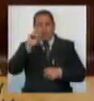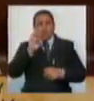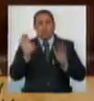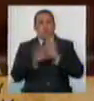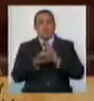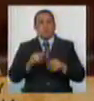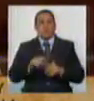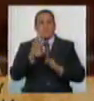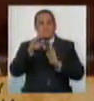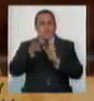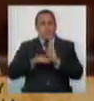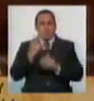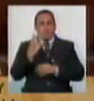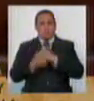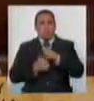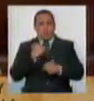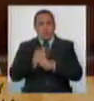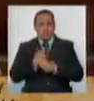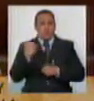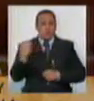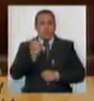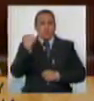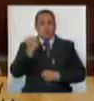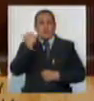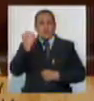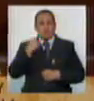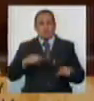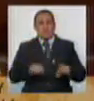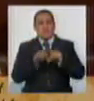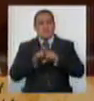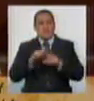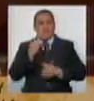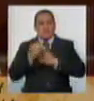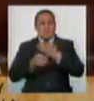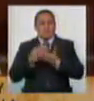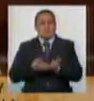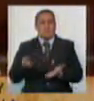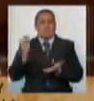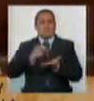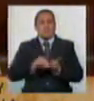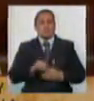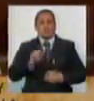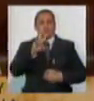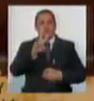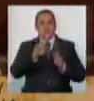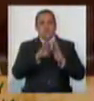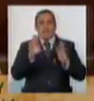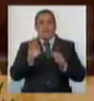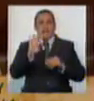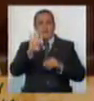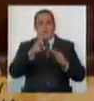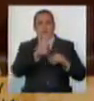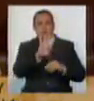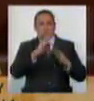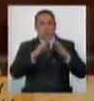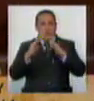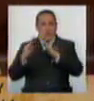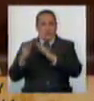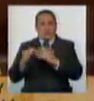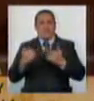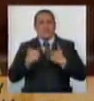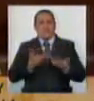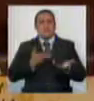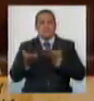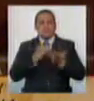menos de 4 años, hemos logrado que por lo menos 2 de cada 3 hogares cuenten con servicios de